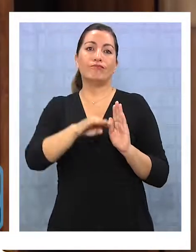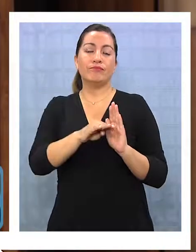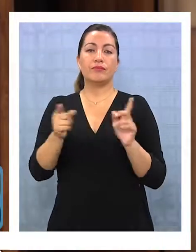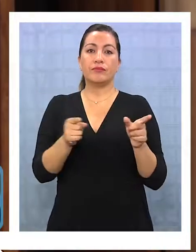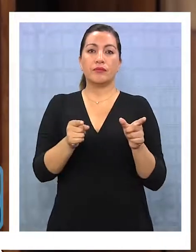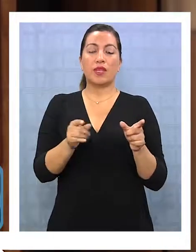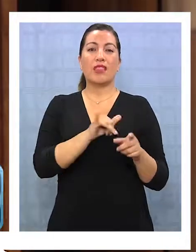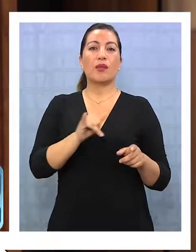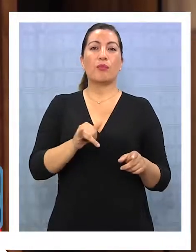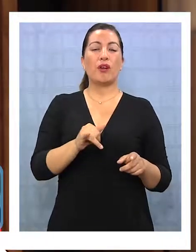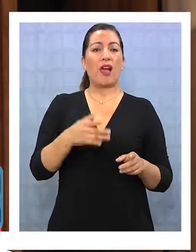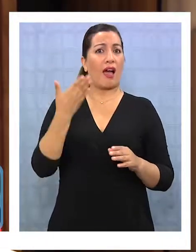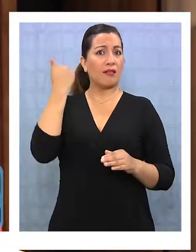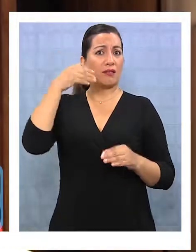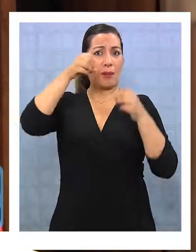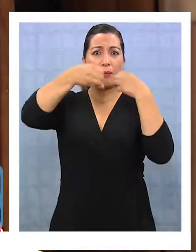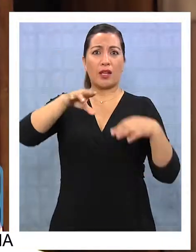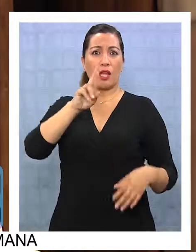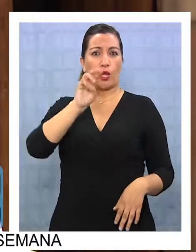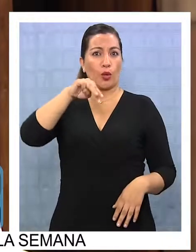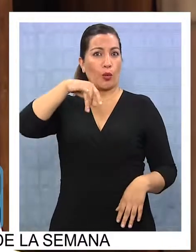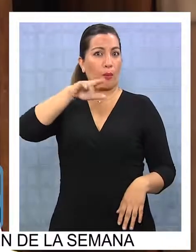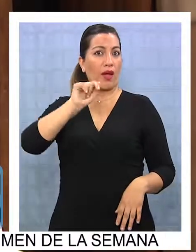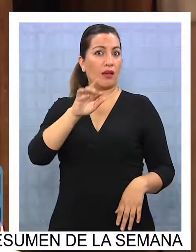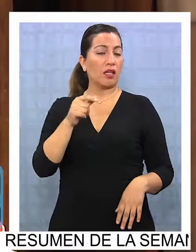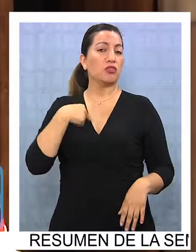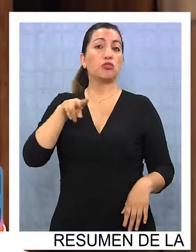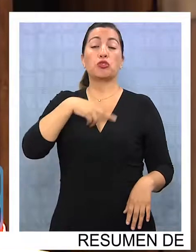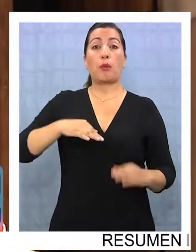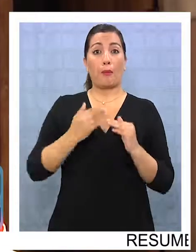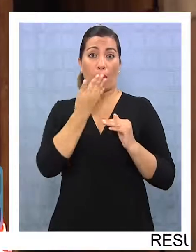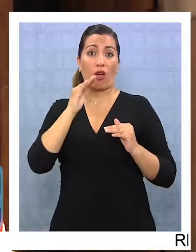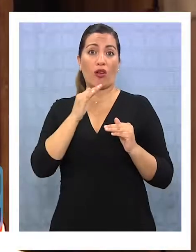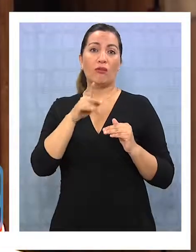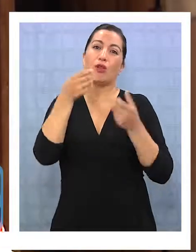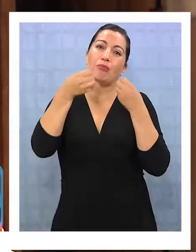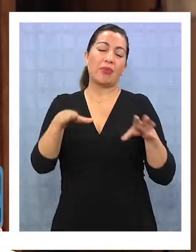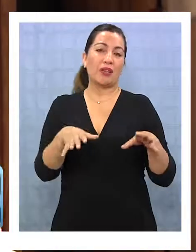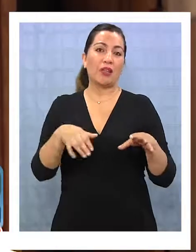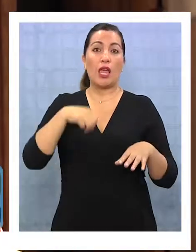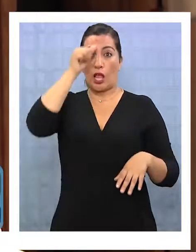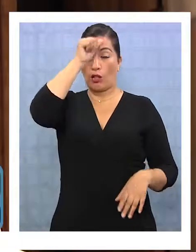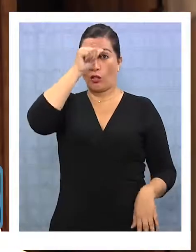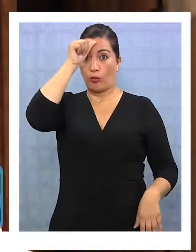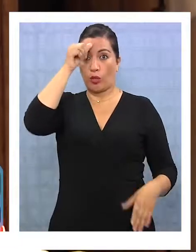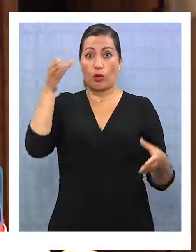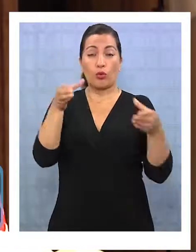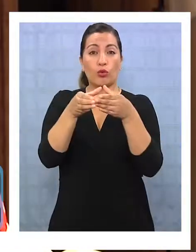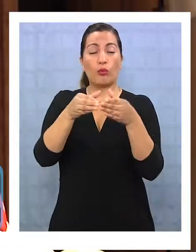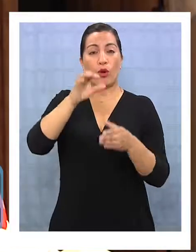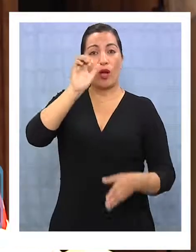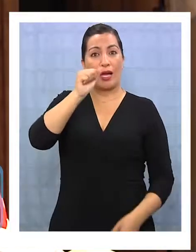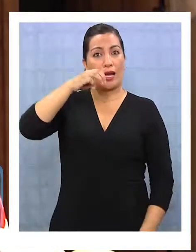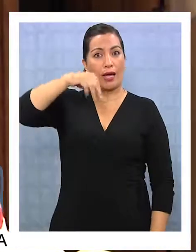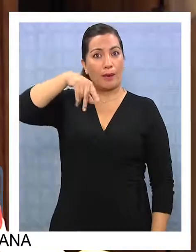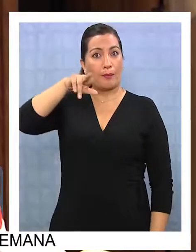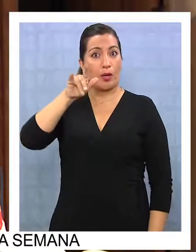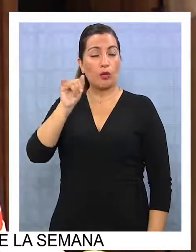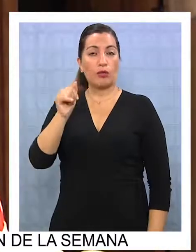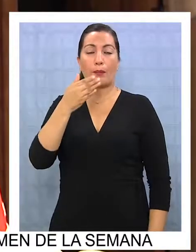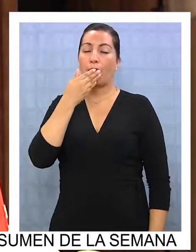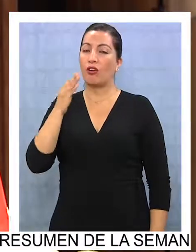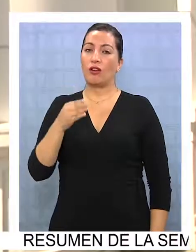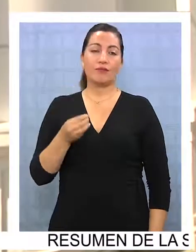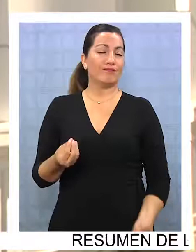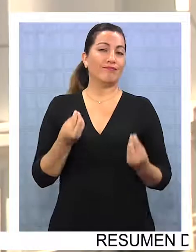Y ya perdimos con Rumania, que éramos superiores, pero no sirve de elección. Porque el domingo Camerún es un equipo fuerte. Tenemos que jugar al 100